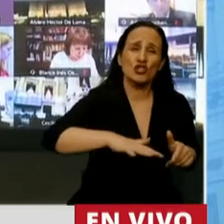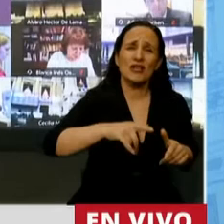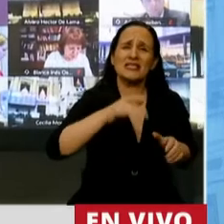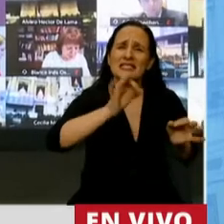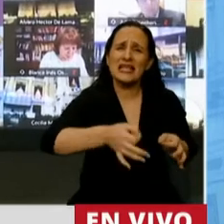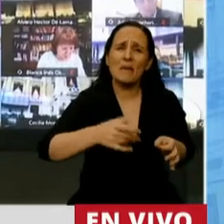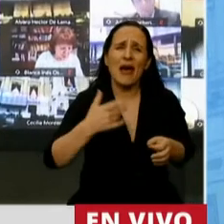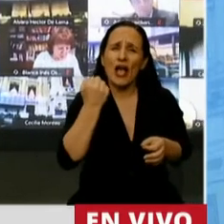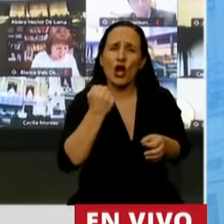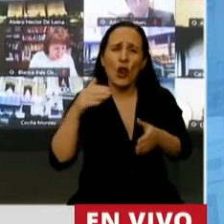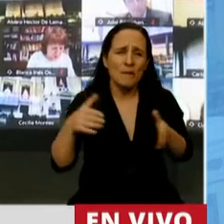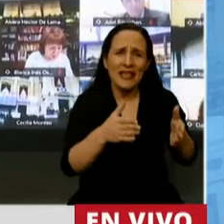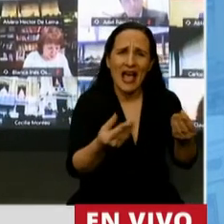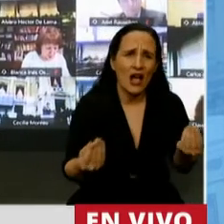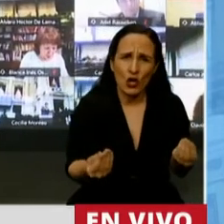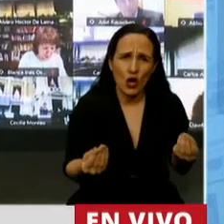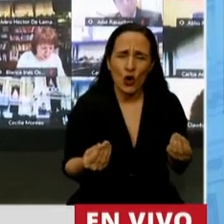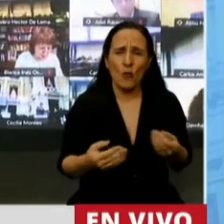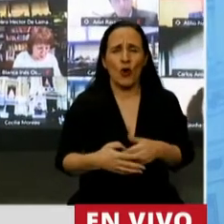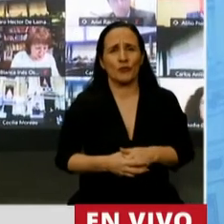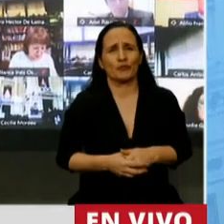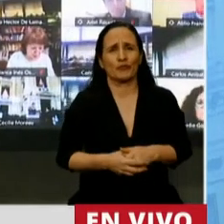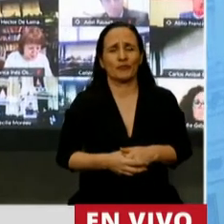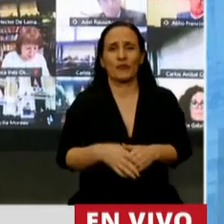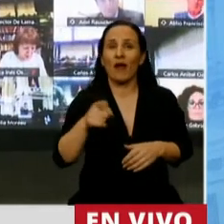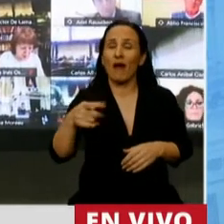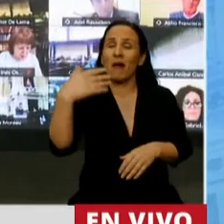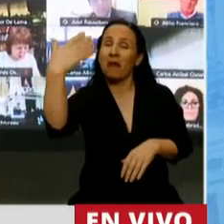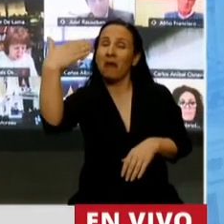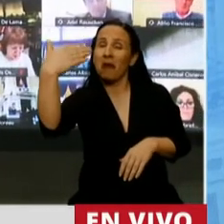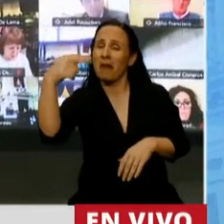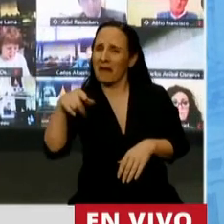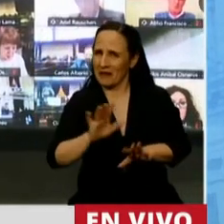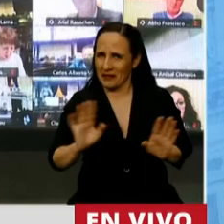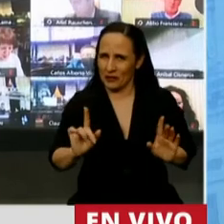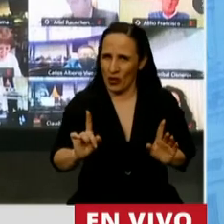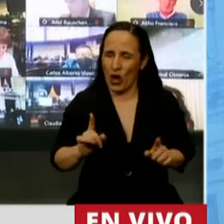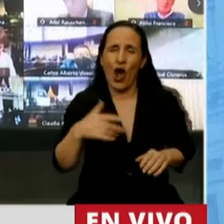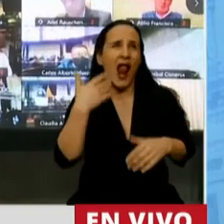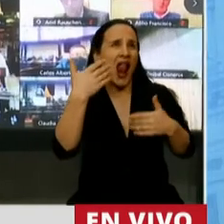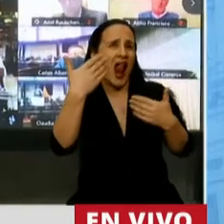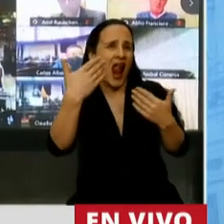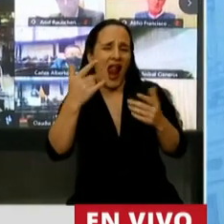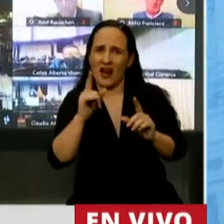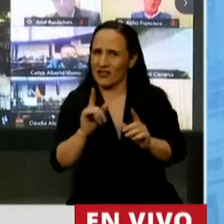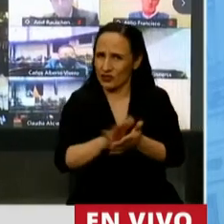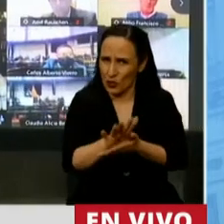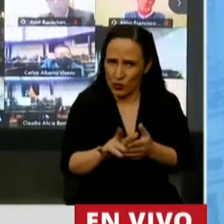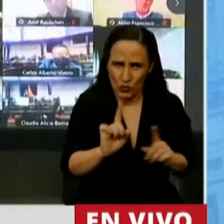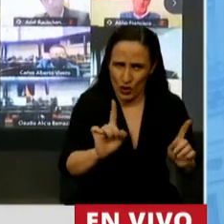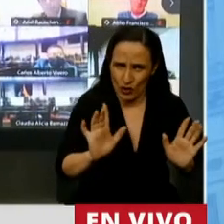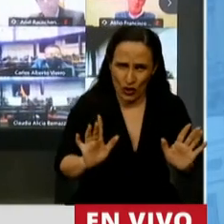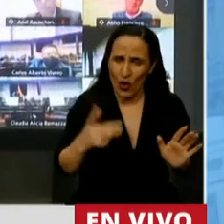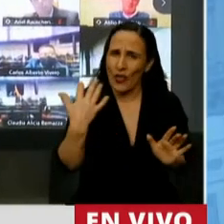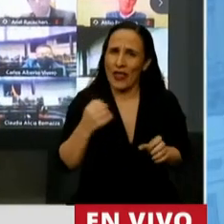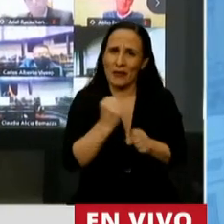economía, que no alcanza con discursos, que esto no se resuelve con relato, que hay que trabajar mucho